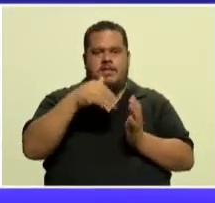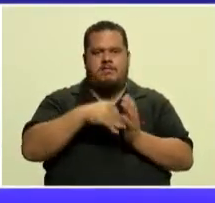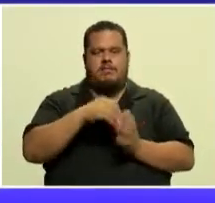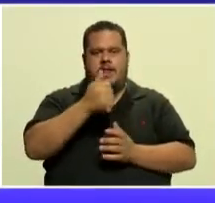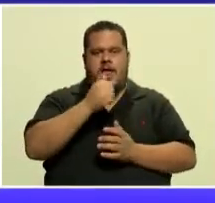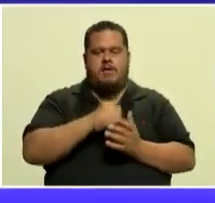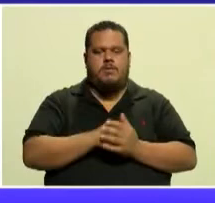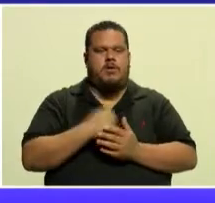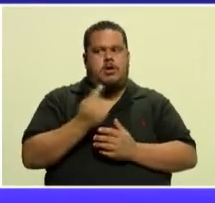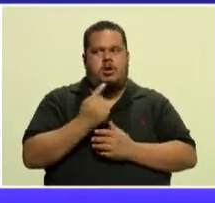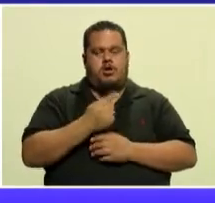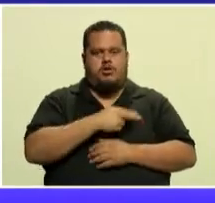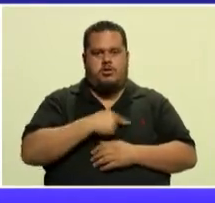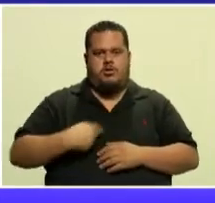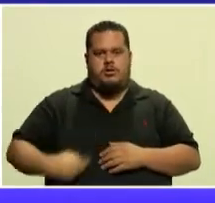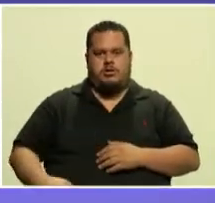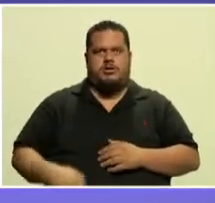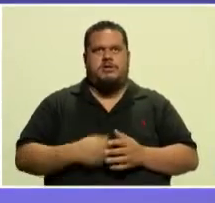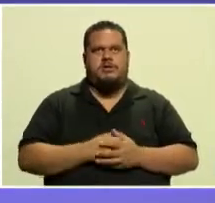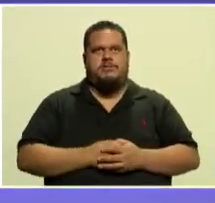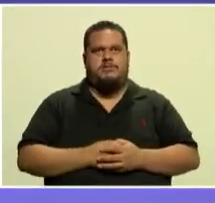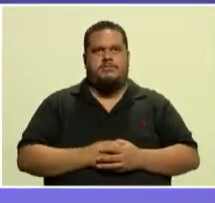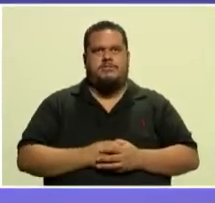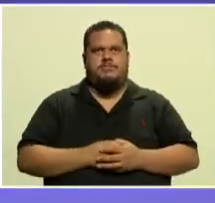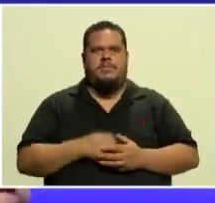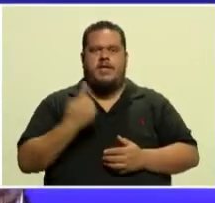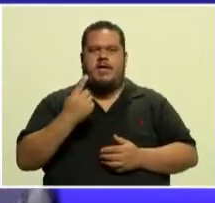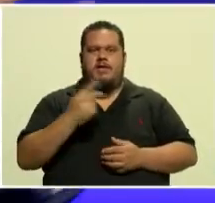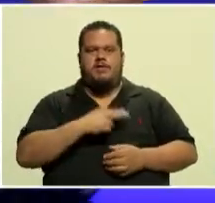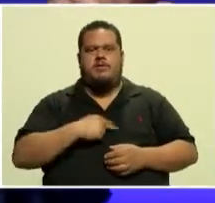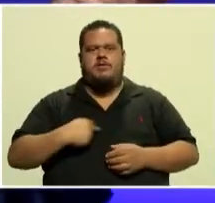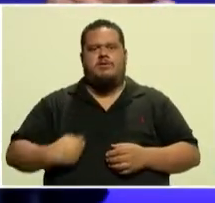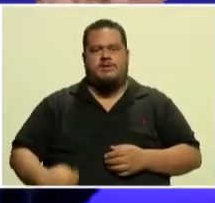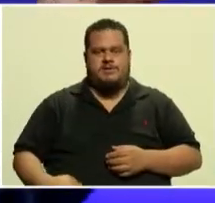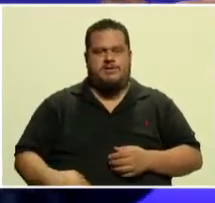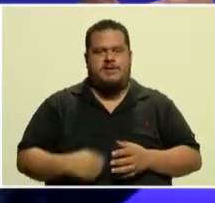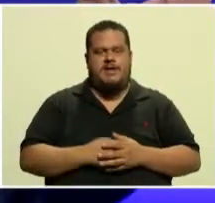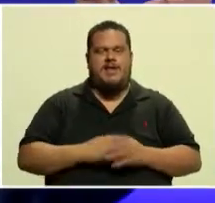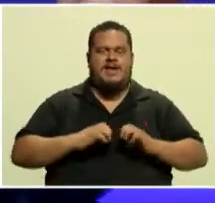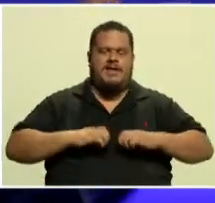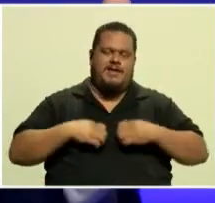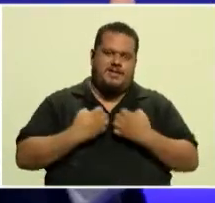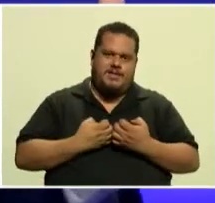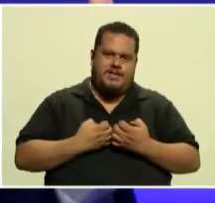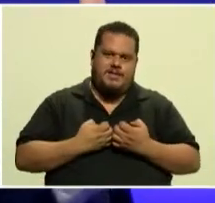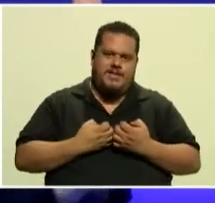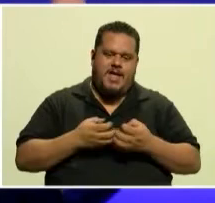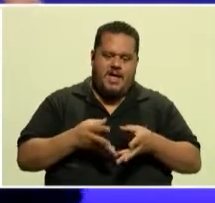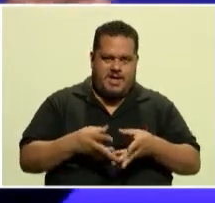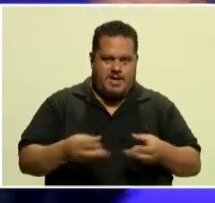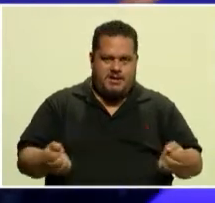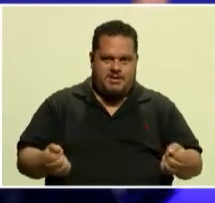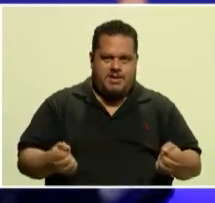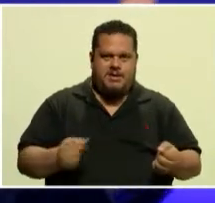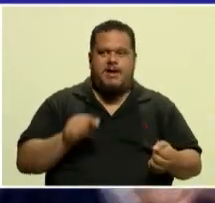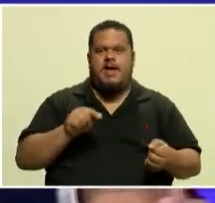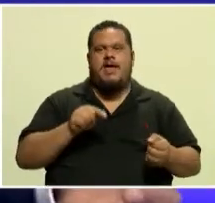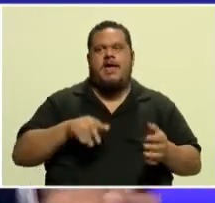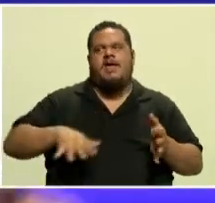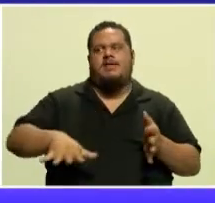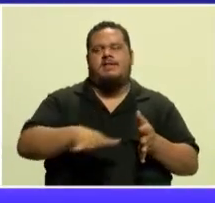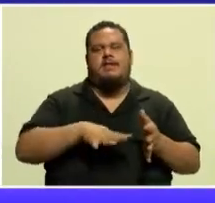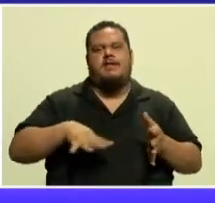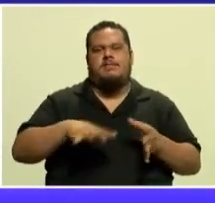Solo en China. Solo en China. Solo en China existe en la Tierra ese espacio